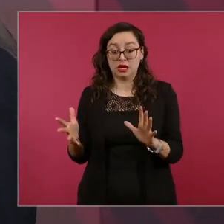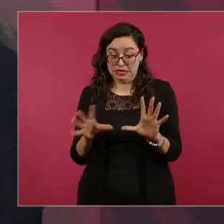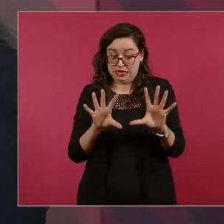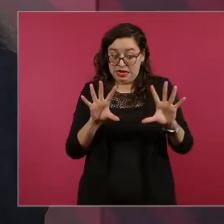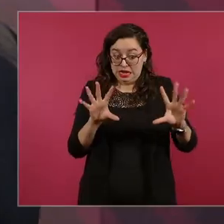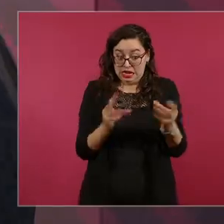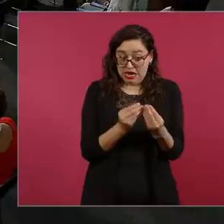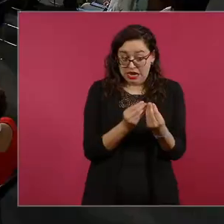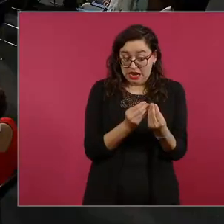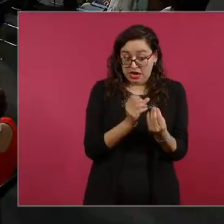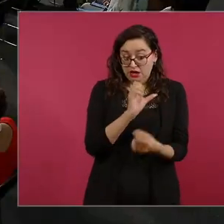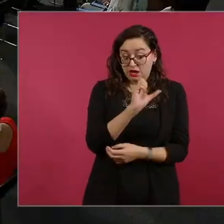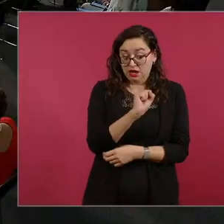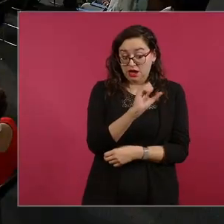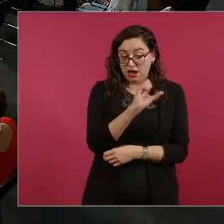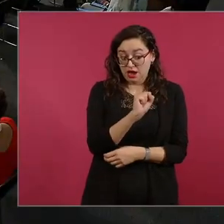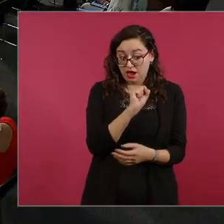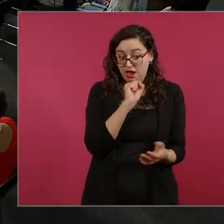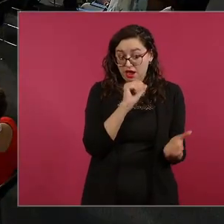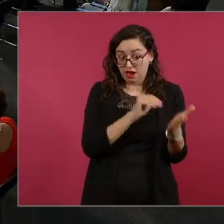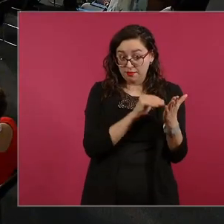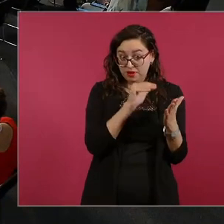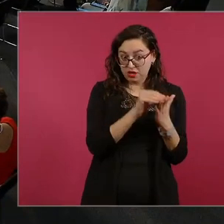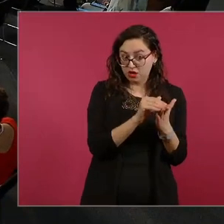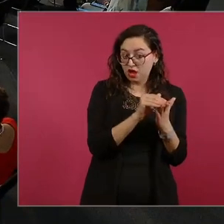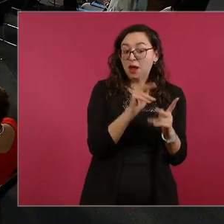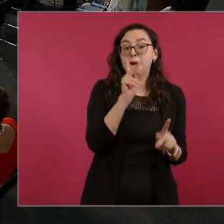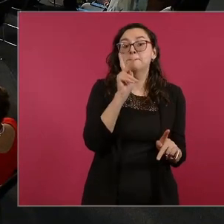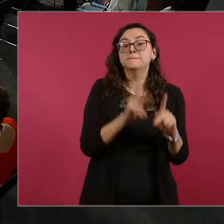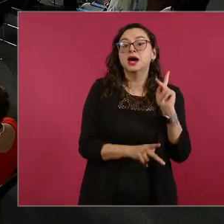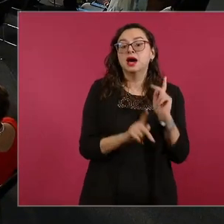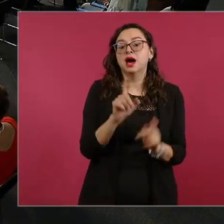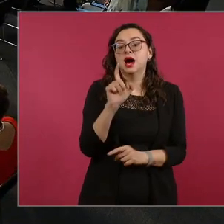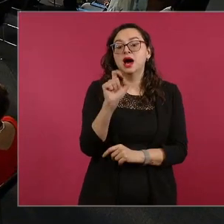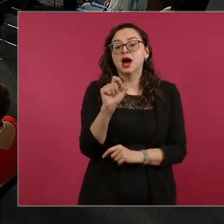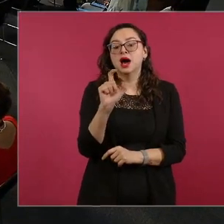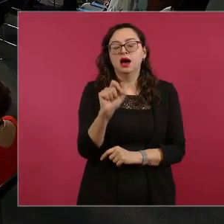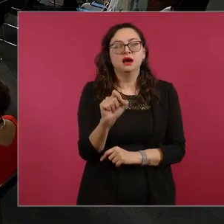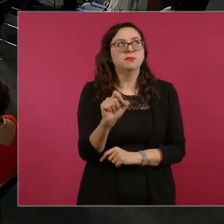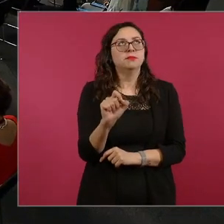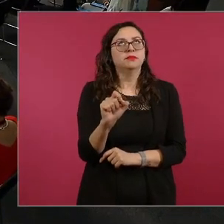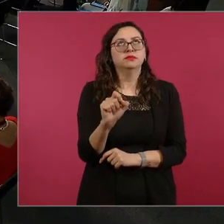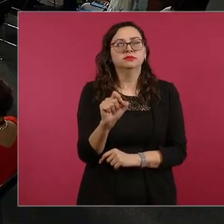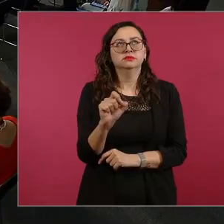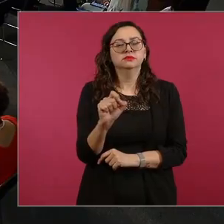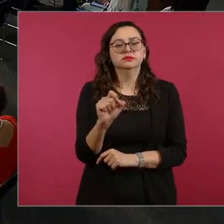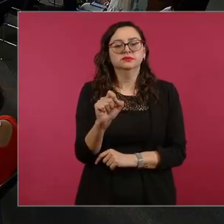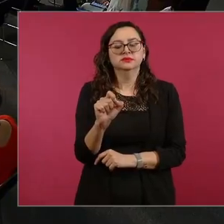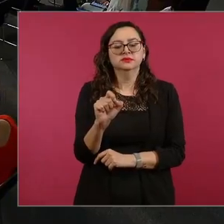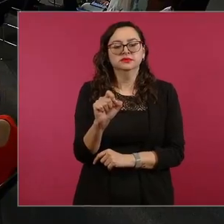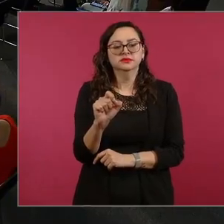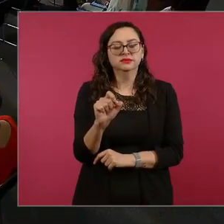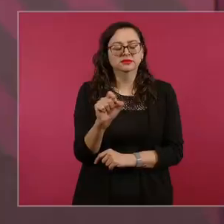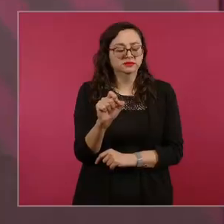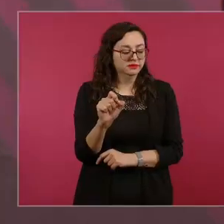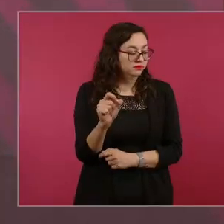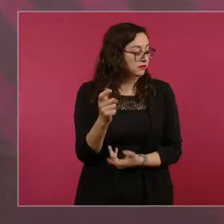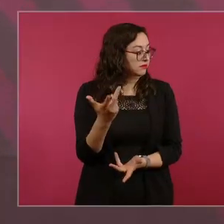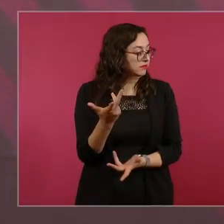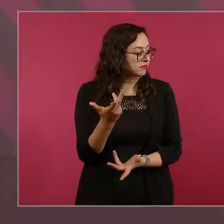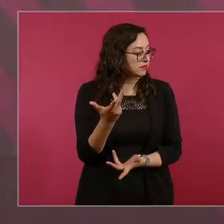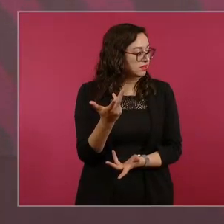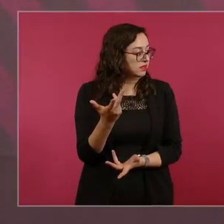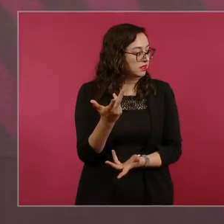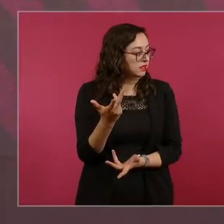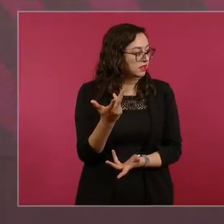los sesenta, de todo, sino de una parte eran veinti… Veintiuno, veintiuno, treinta